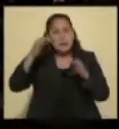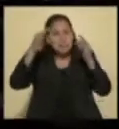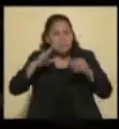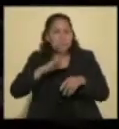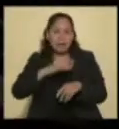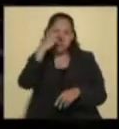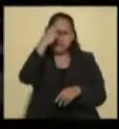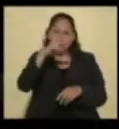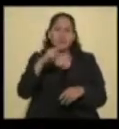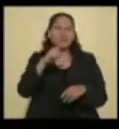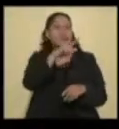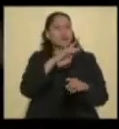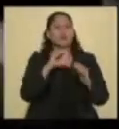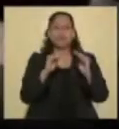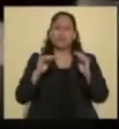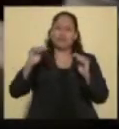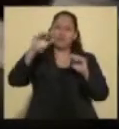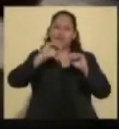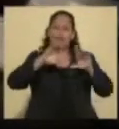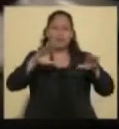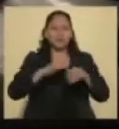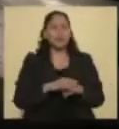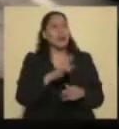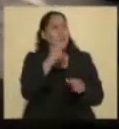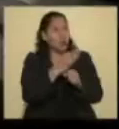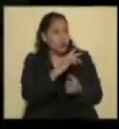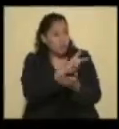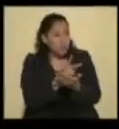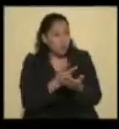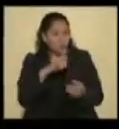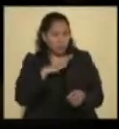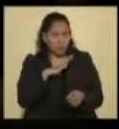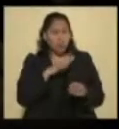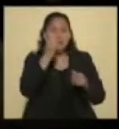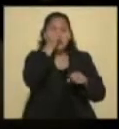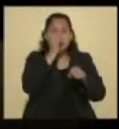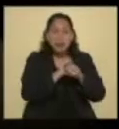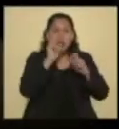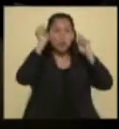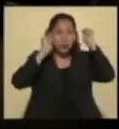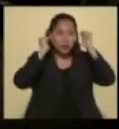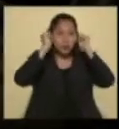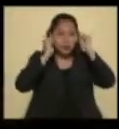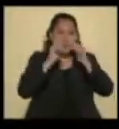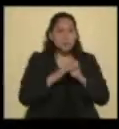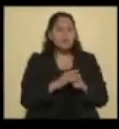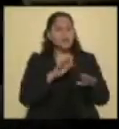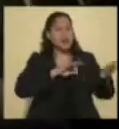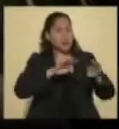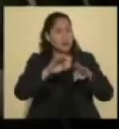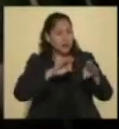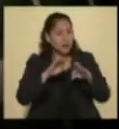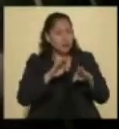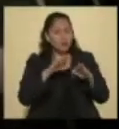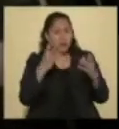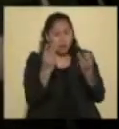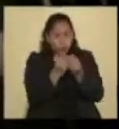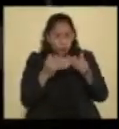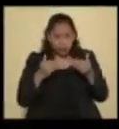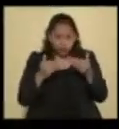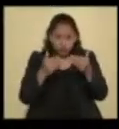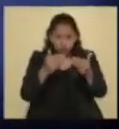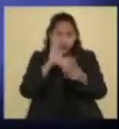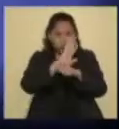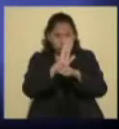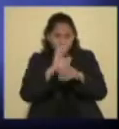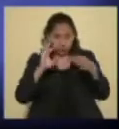mexicanidad, nos va a poner muy en alto. ¿Existe algún plan actualmente en donde la Secretaría de Turismo trabaje conjuntamente con el